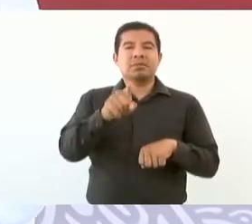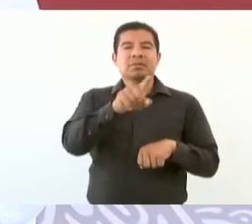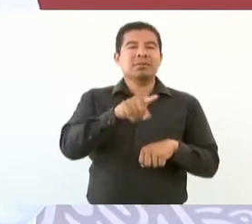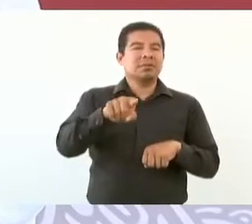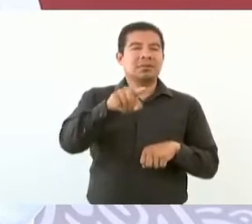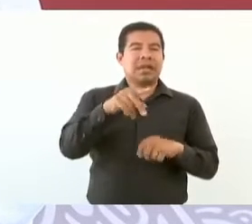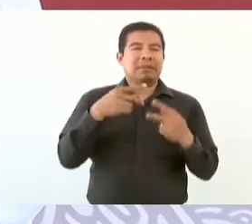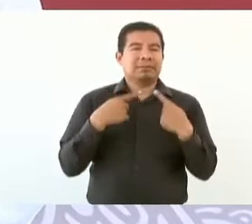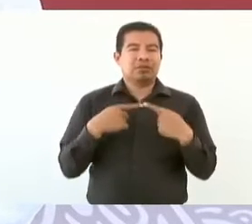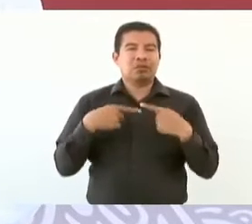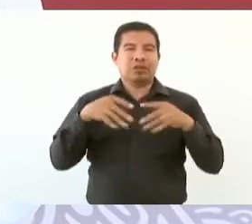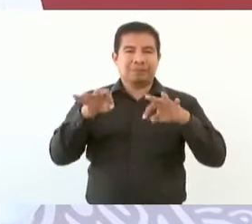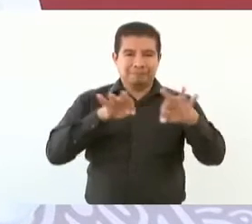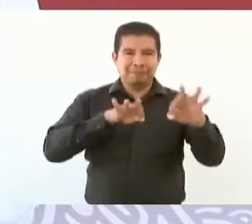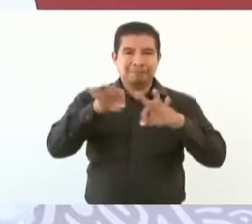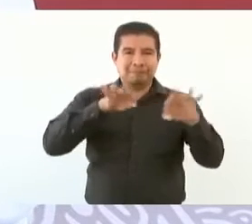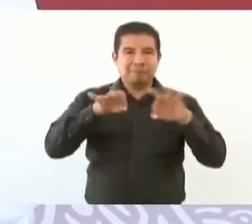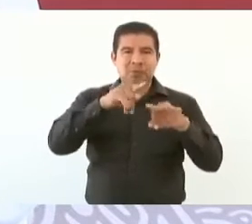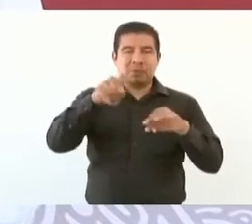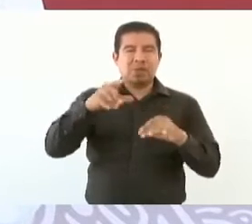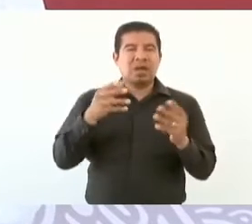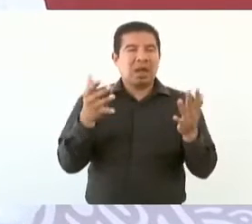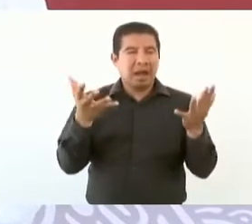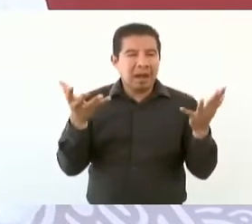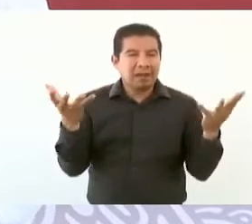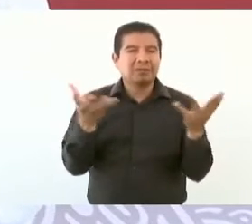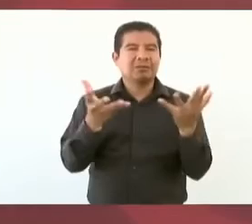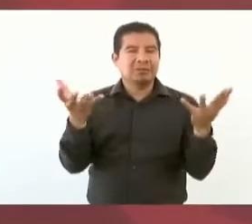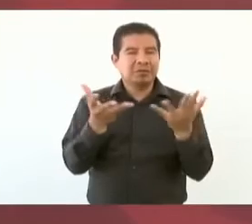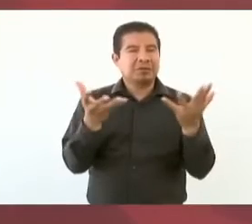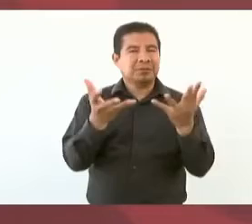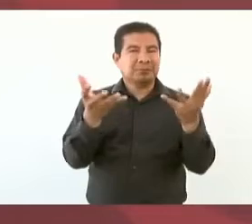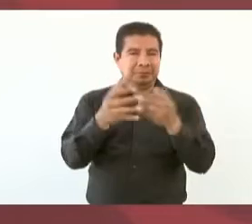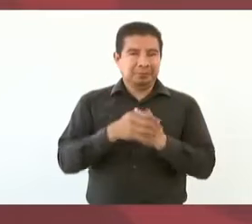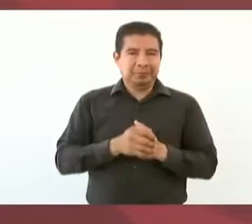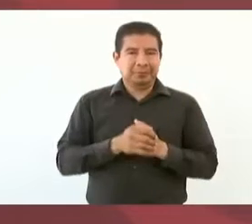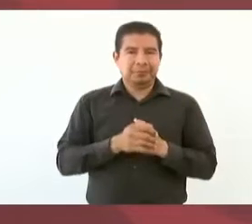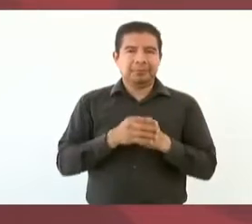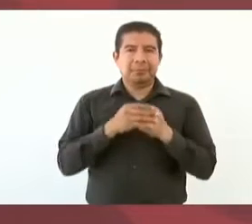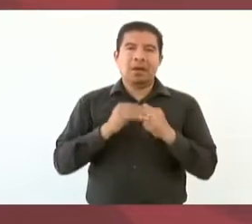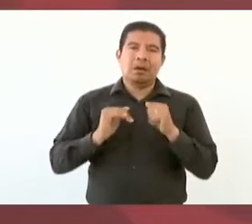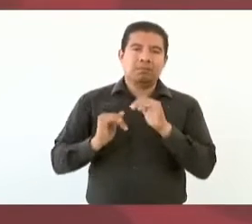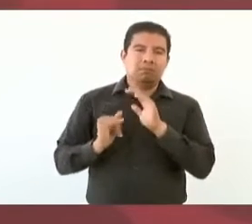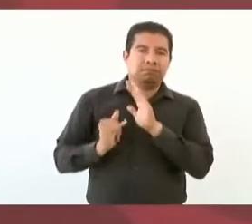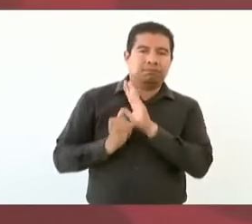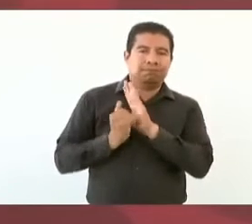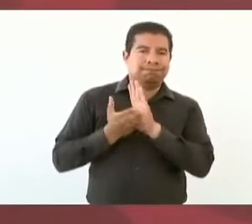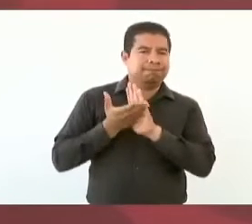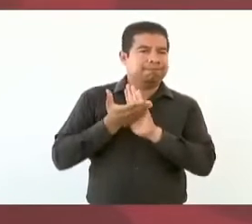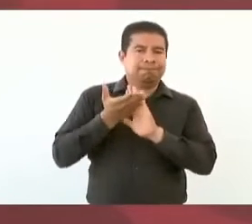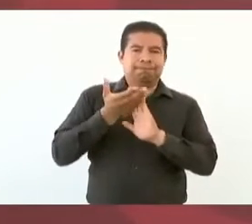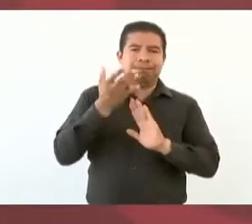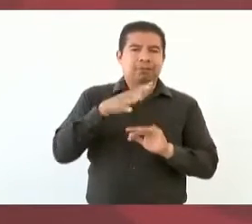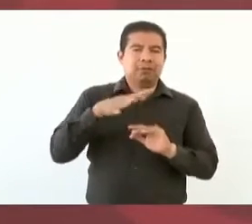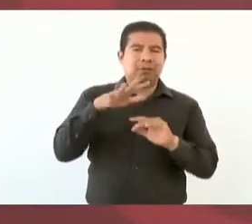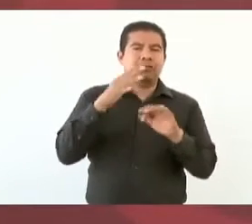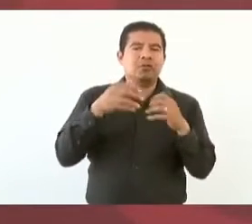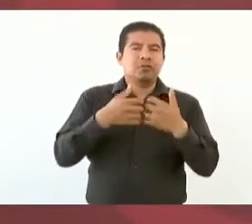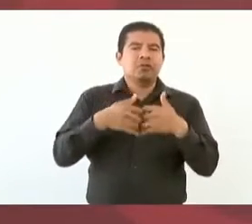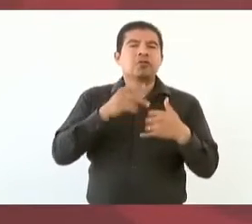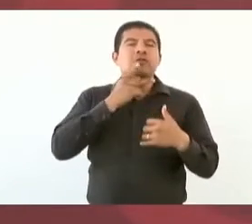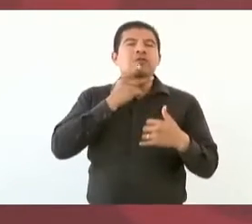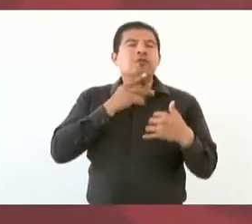trabajadores, están haciendo en la construcción de esta